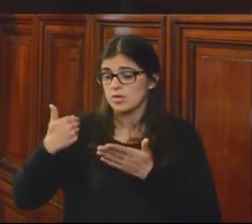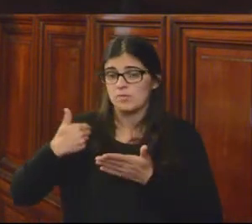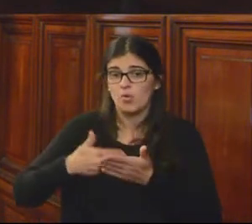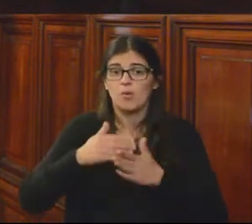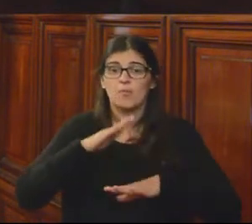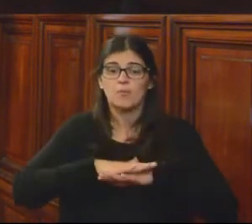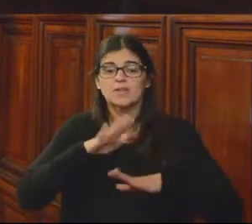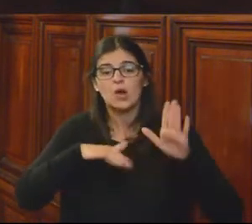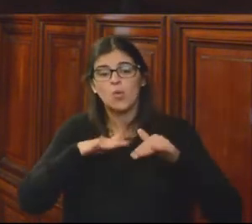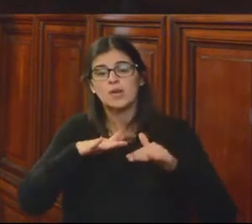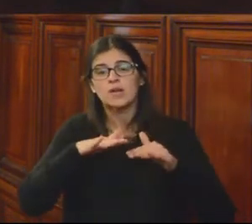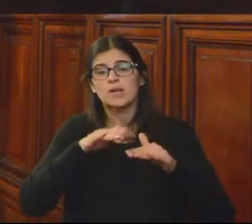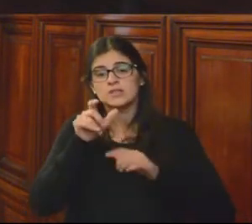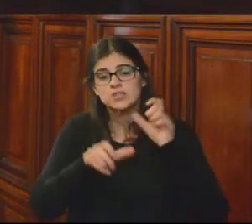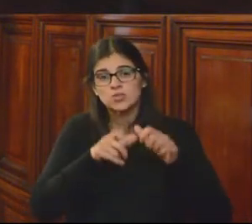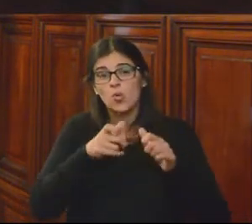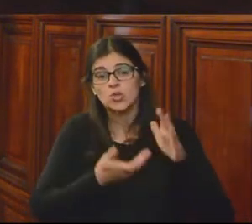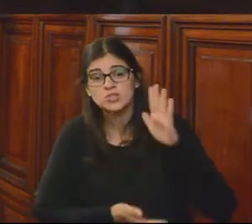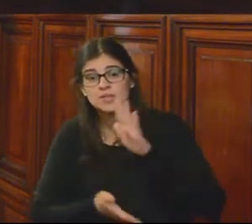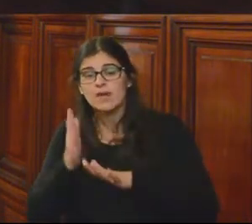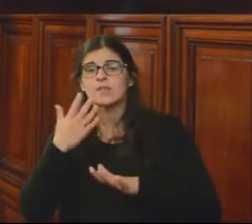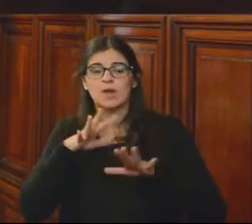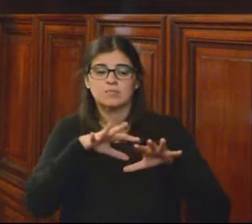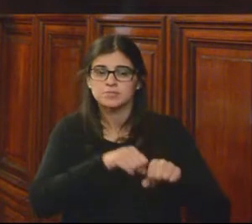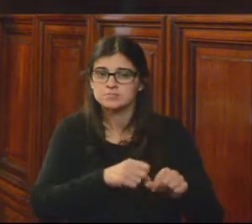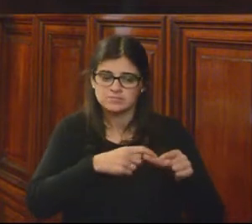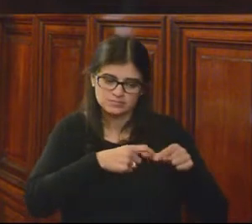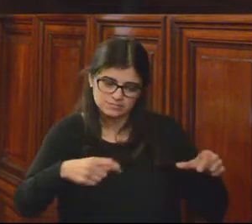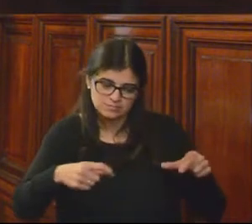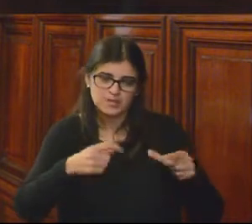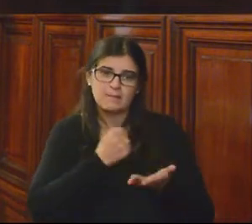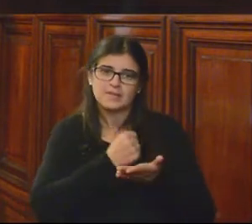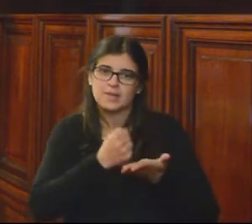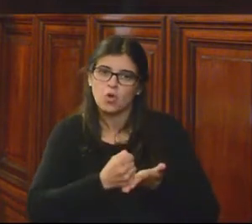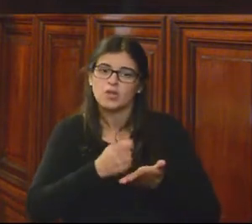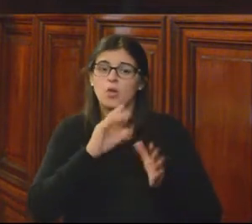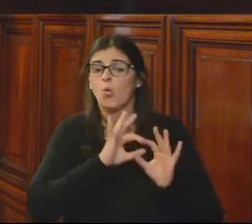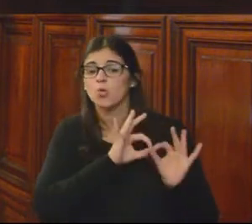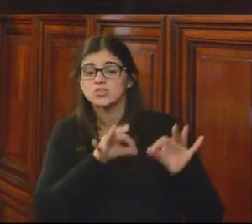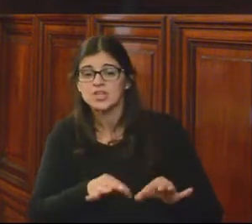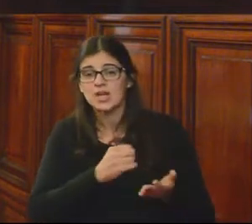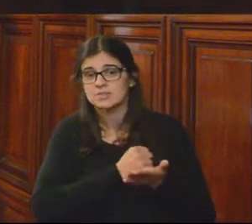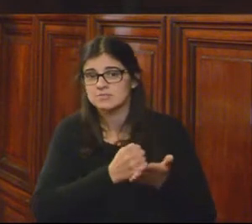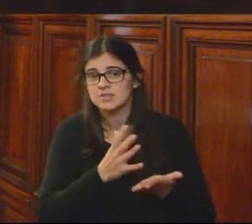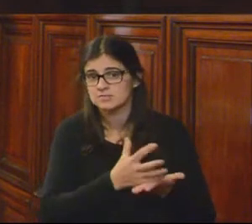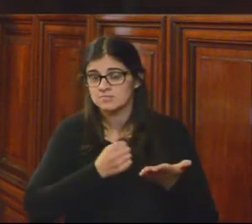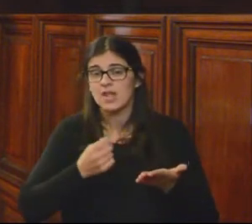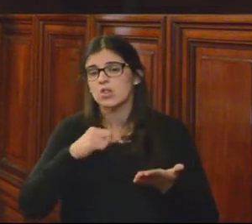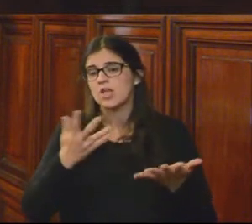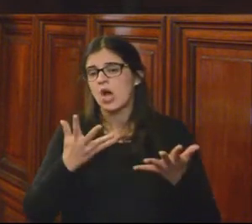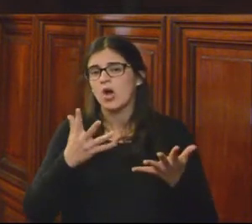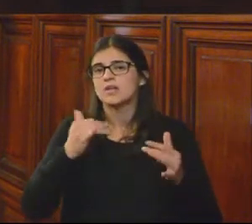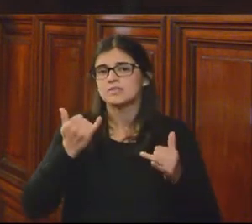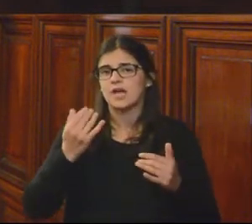en algunas ocasiones las personas al salir le retienen el pasaporte o al llegar, y él en este momento decidió no venir porque tenía una